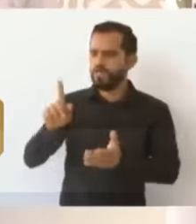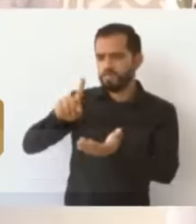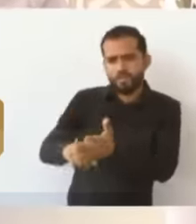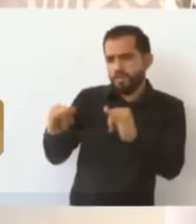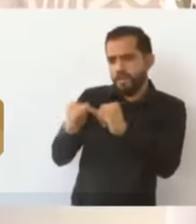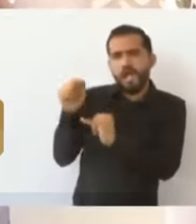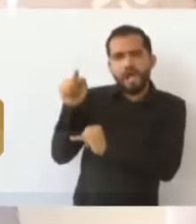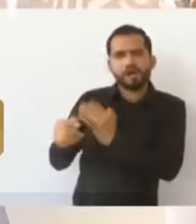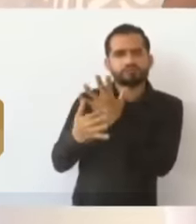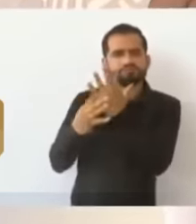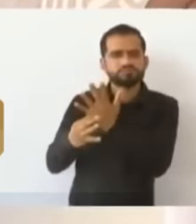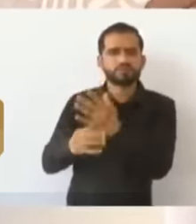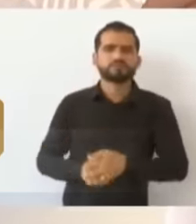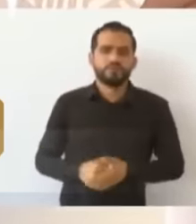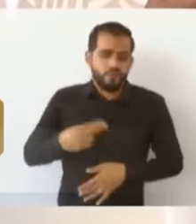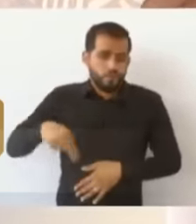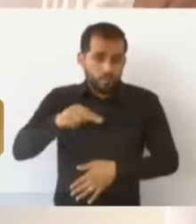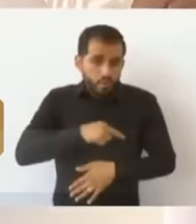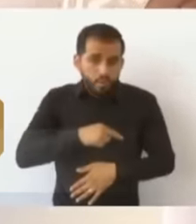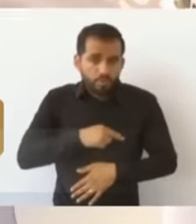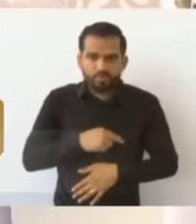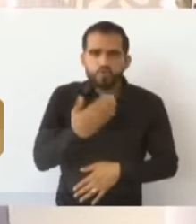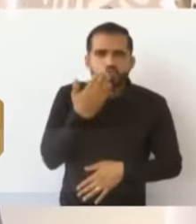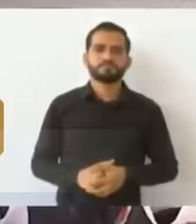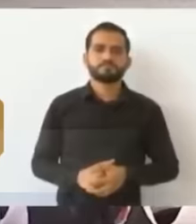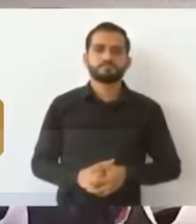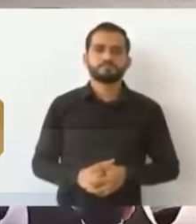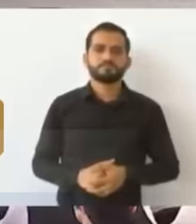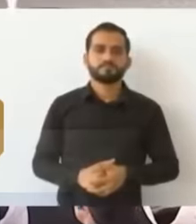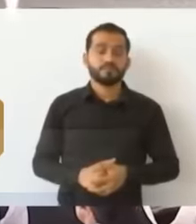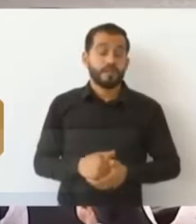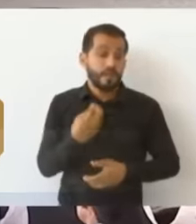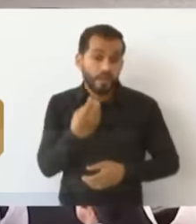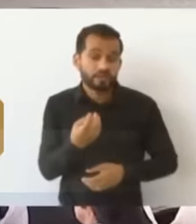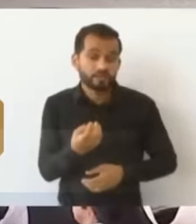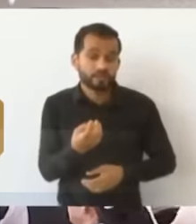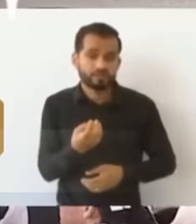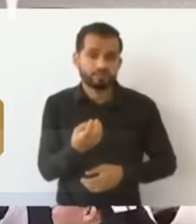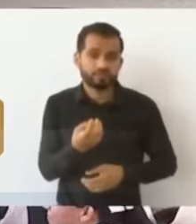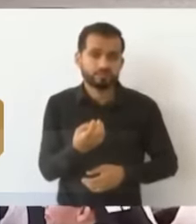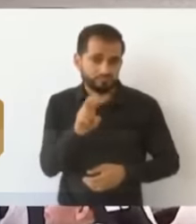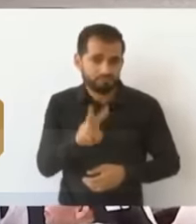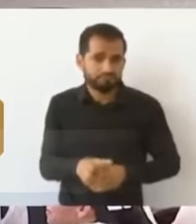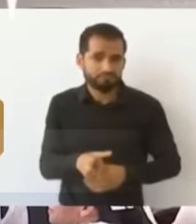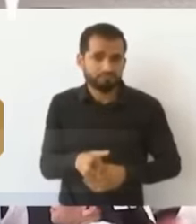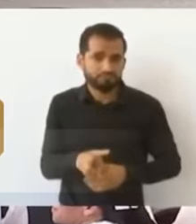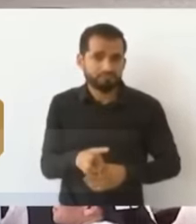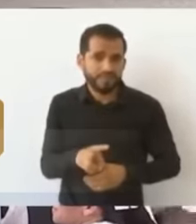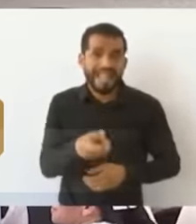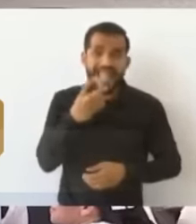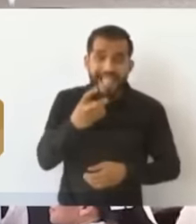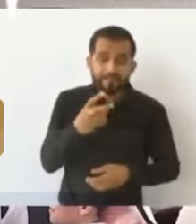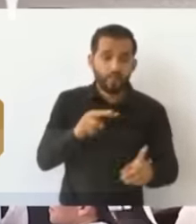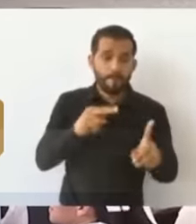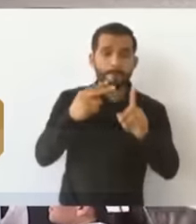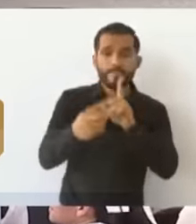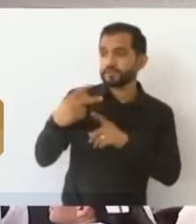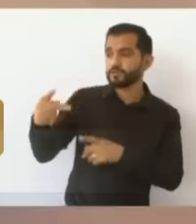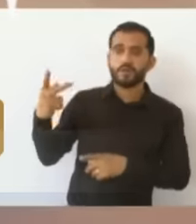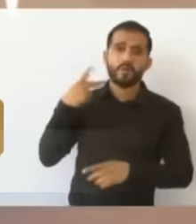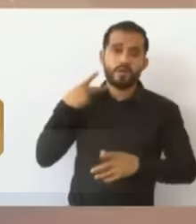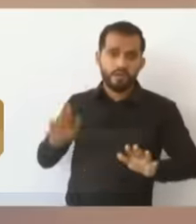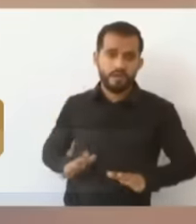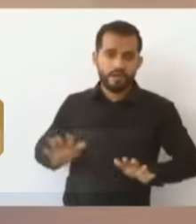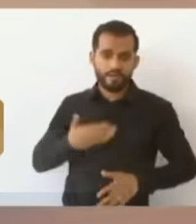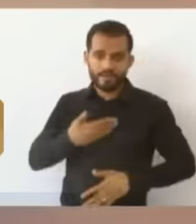gobierno. No tenemos nosotros complicidad con nadie. Y eso es profesando justamente la política del presidente. No